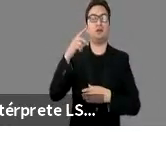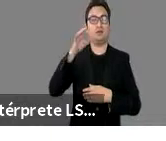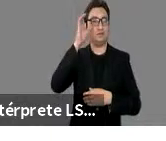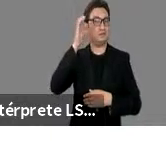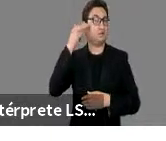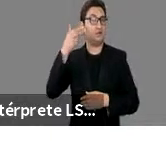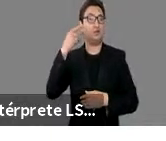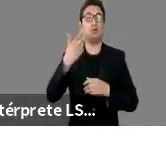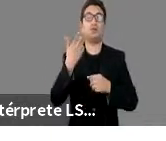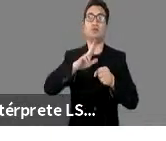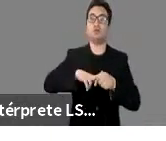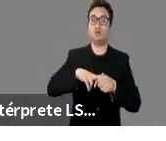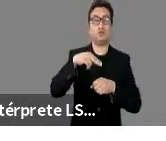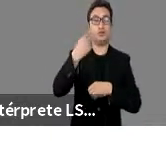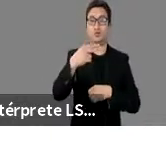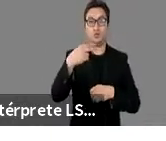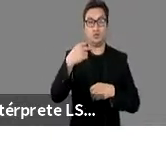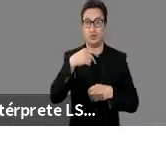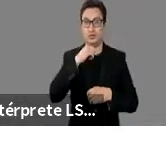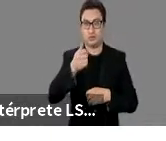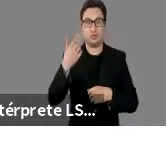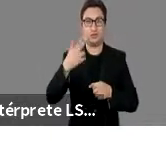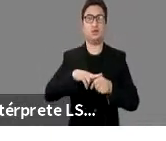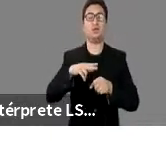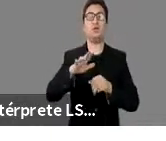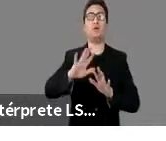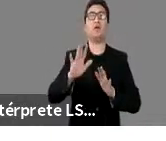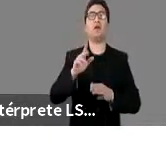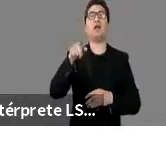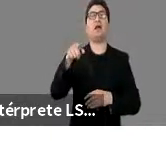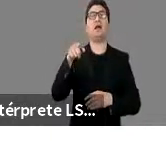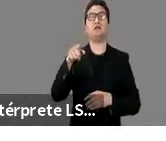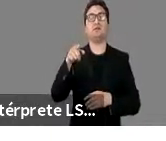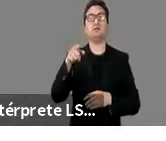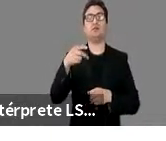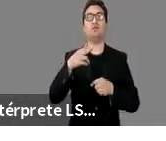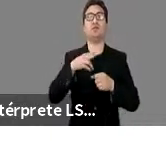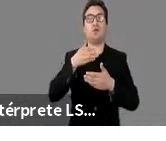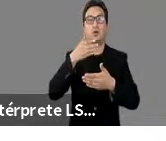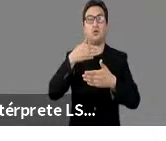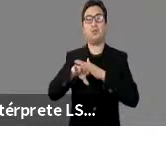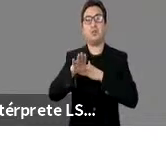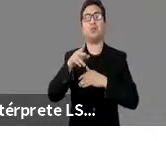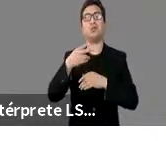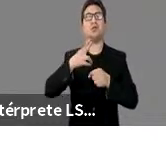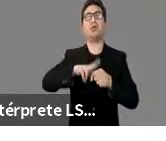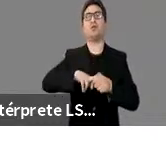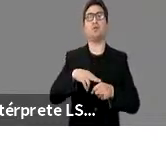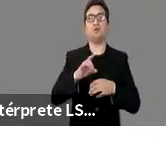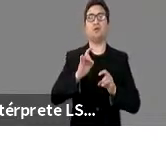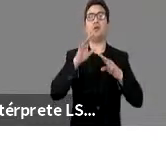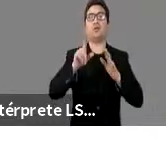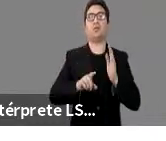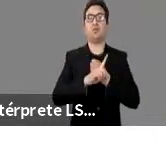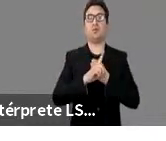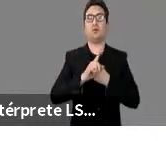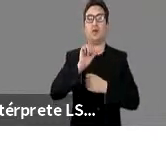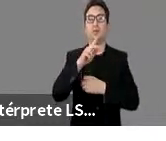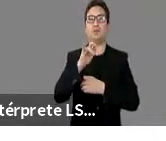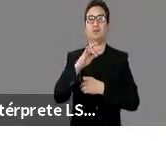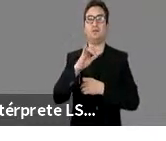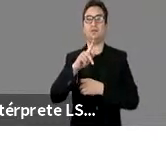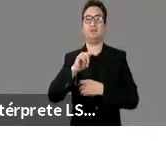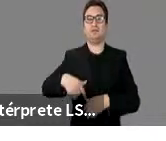digo el nombre aún y cuando sea cosa juzgada, y entró por un problema de apendicitis y salió sin las